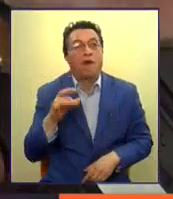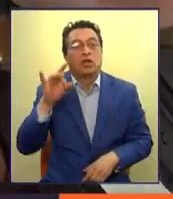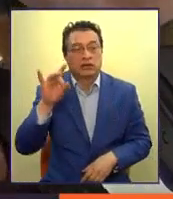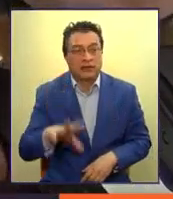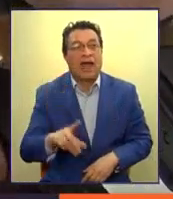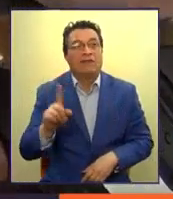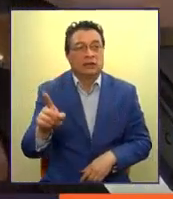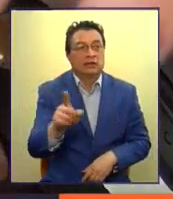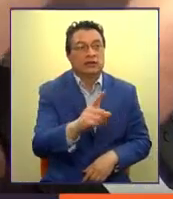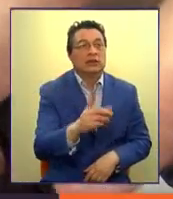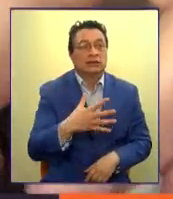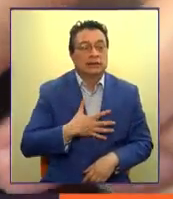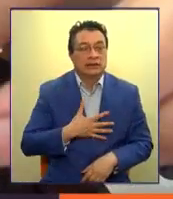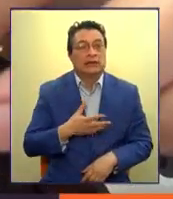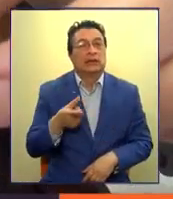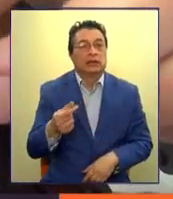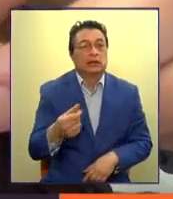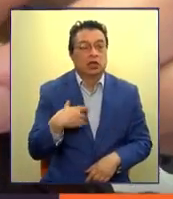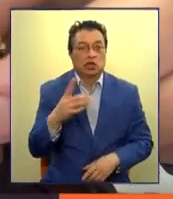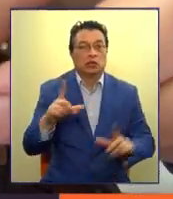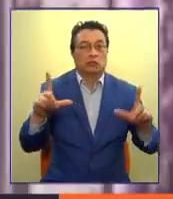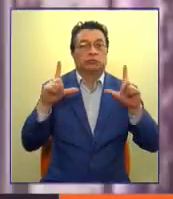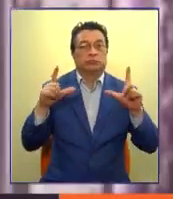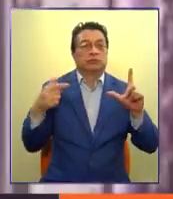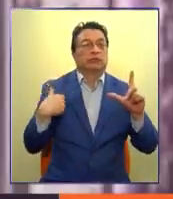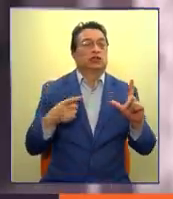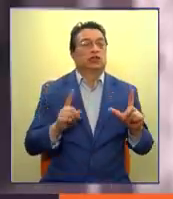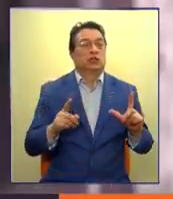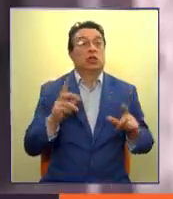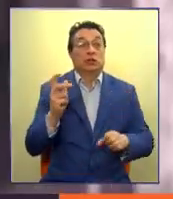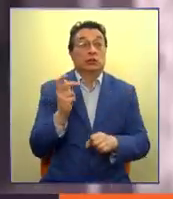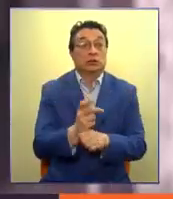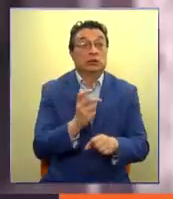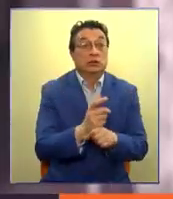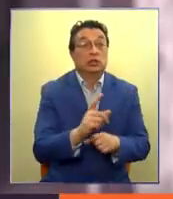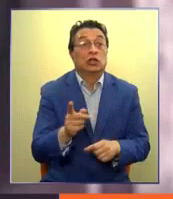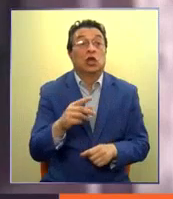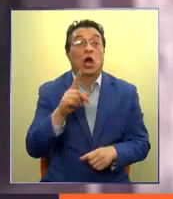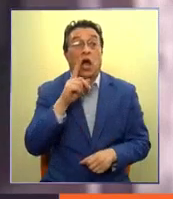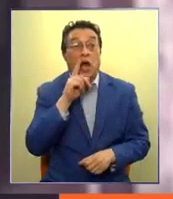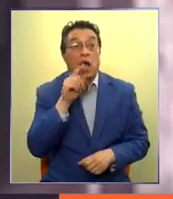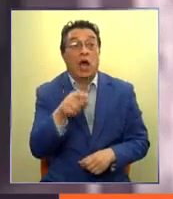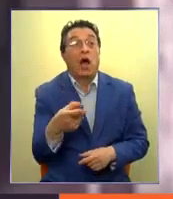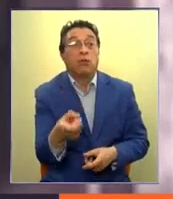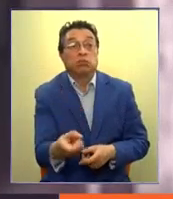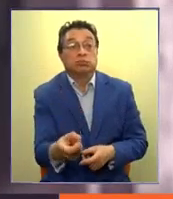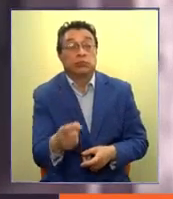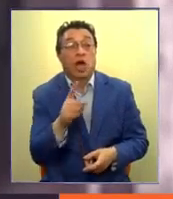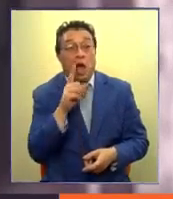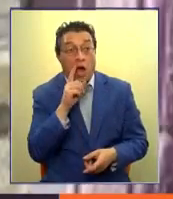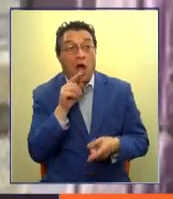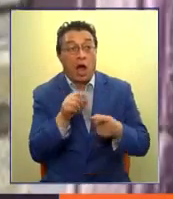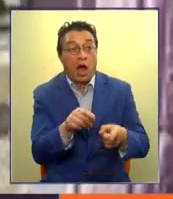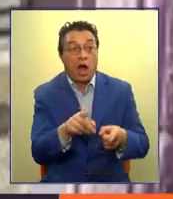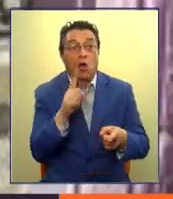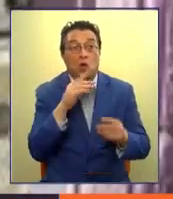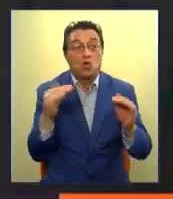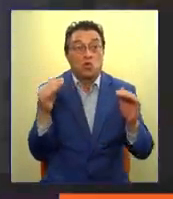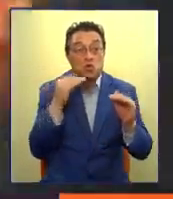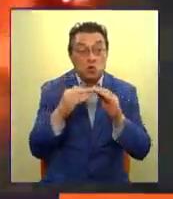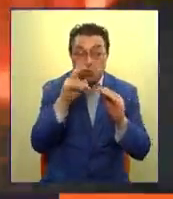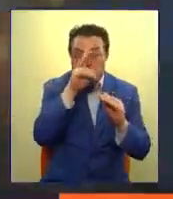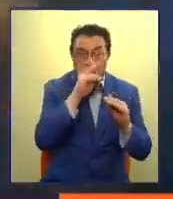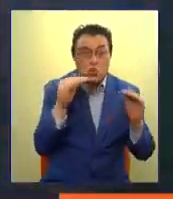solo las quieren para aparentar. A los delincuentes ya no solo les basta con lo que empuñen, se asimile, pese, suene igual.